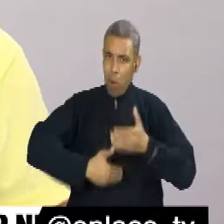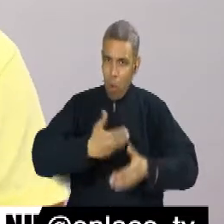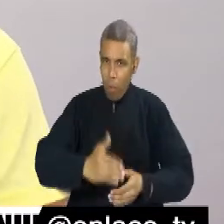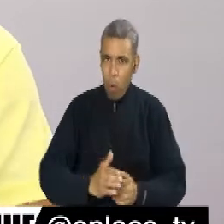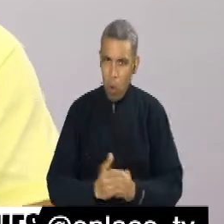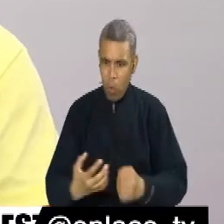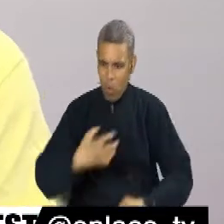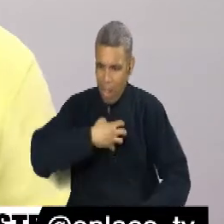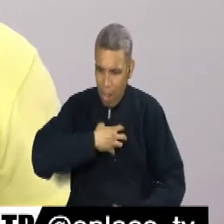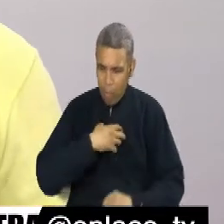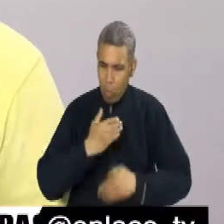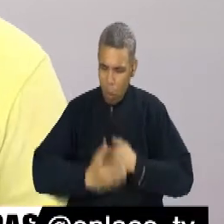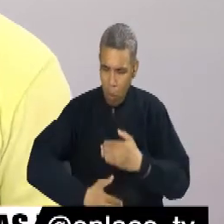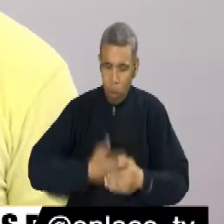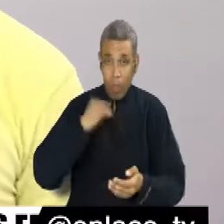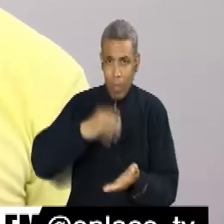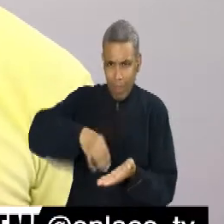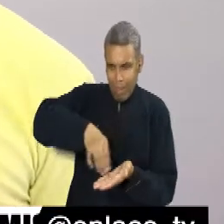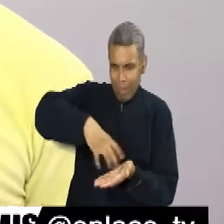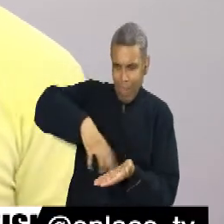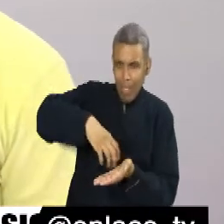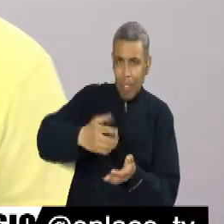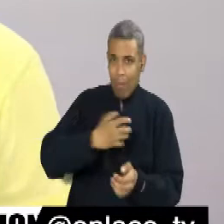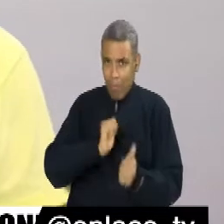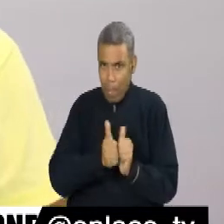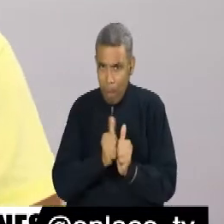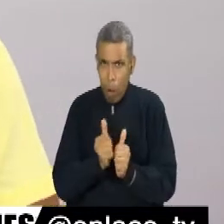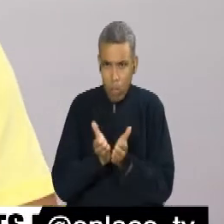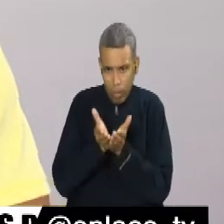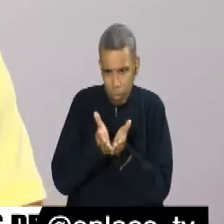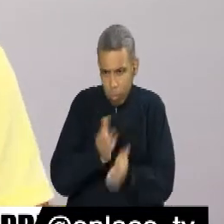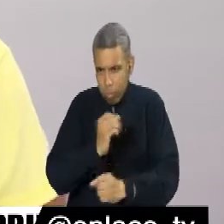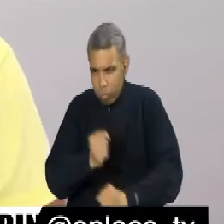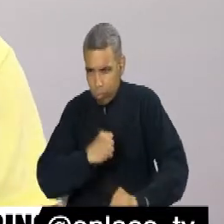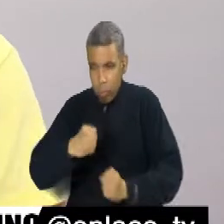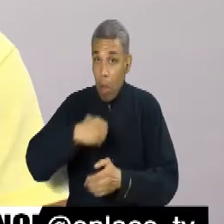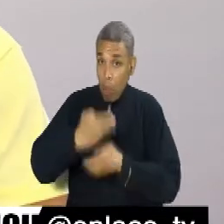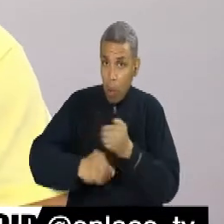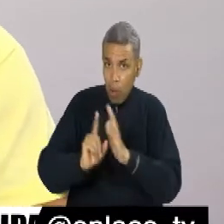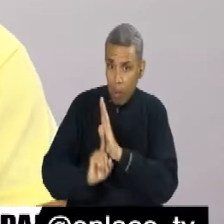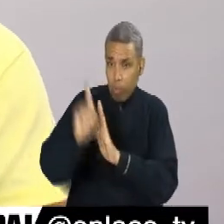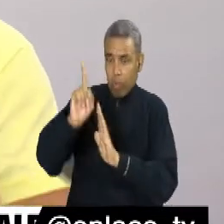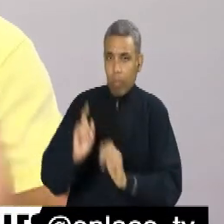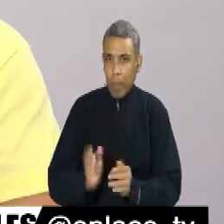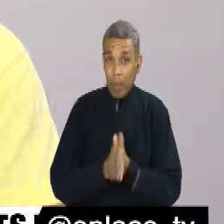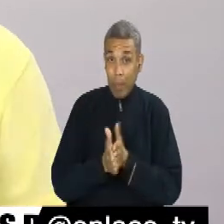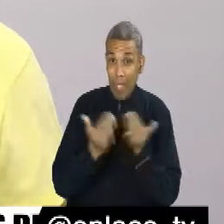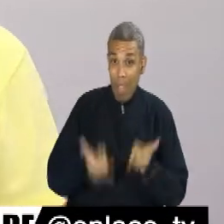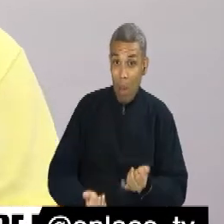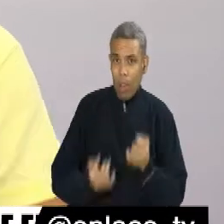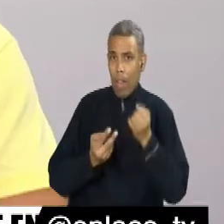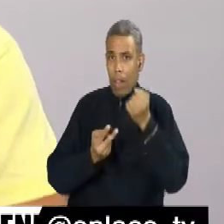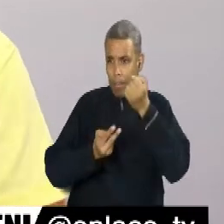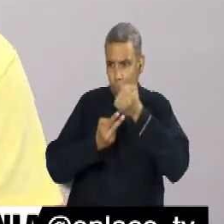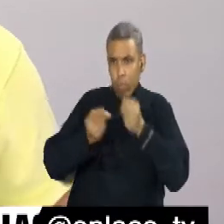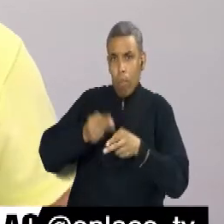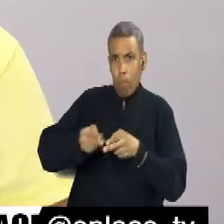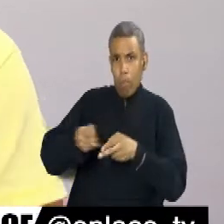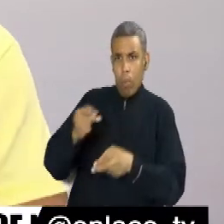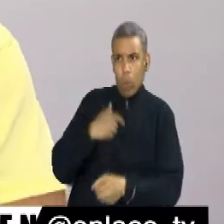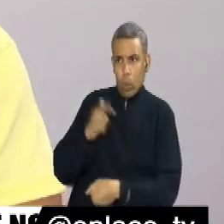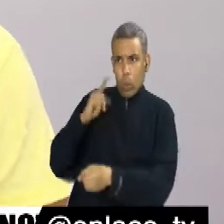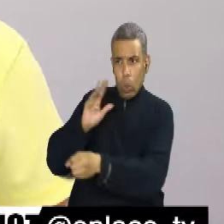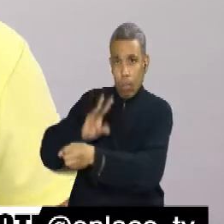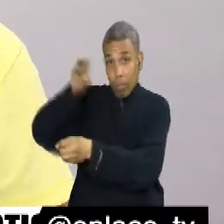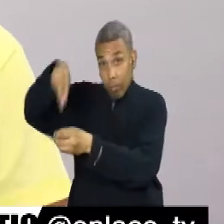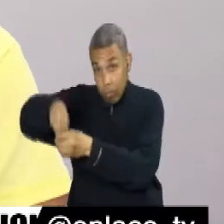ha mejorado el departamento de Santander en esta disciplina deportiva. Y pues aspiramos a hacer una buena presentación y seguir con el cuarto lugar a nivel nacional en